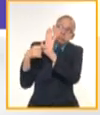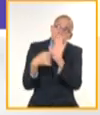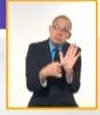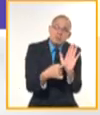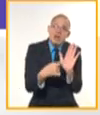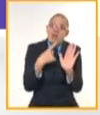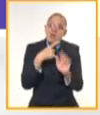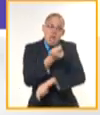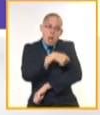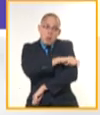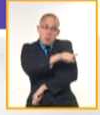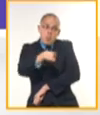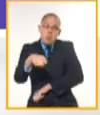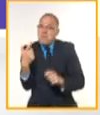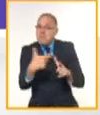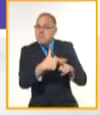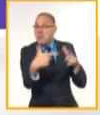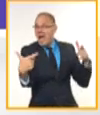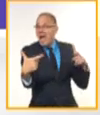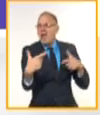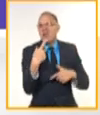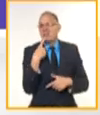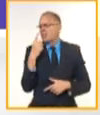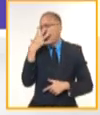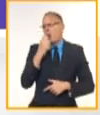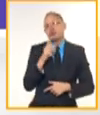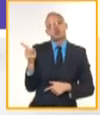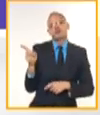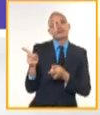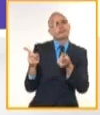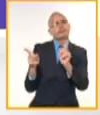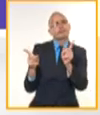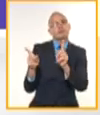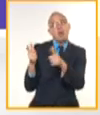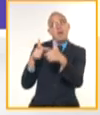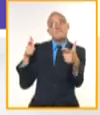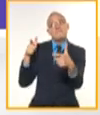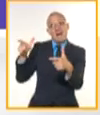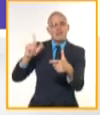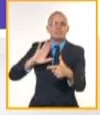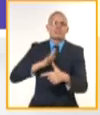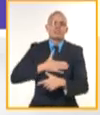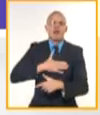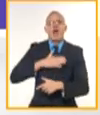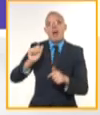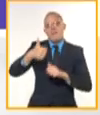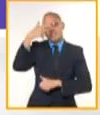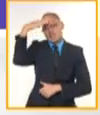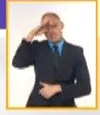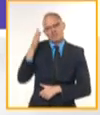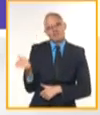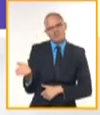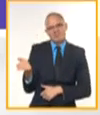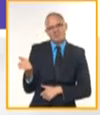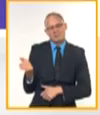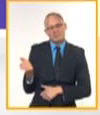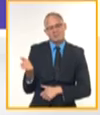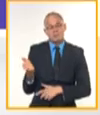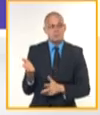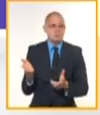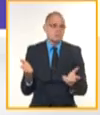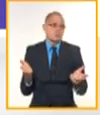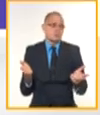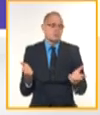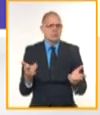lo que hace el Congreso dominado por el partido de Donald Trump. Y aquí también se hace una pregunta